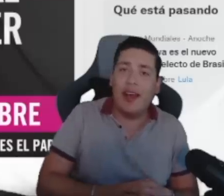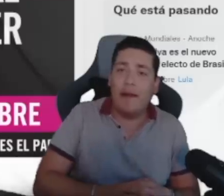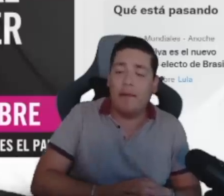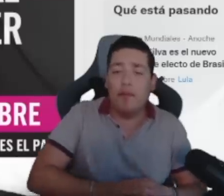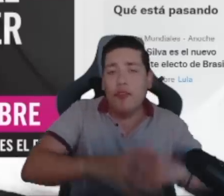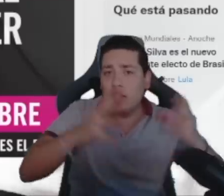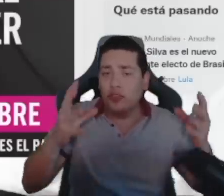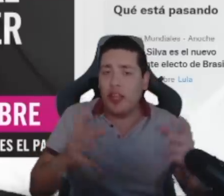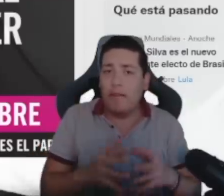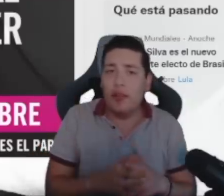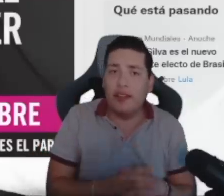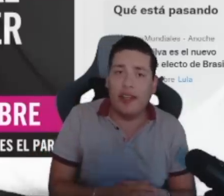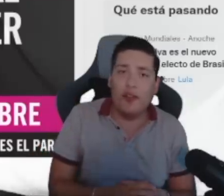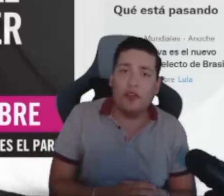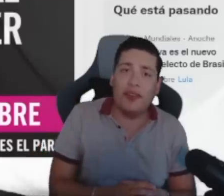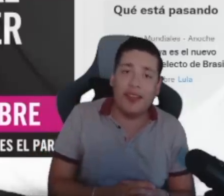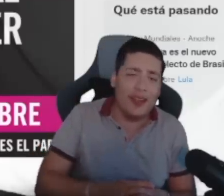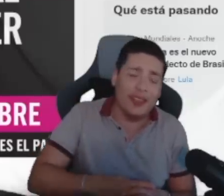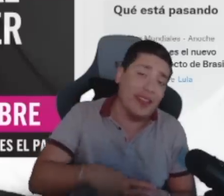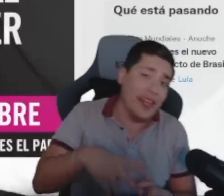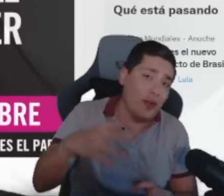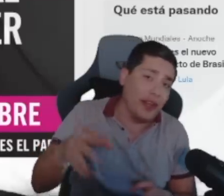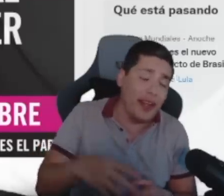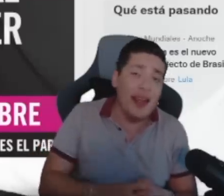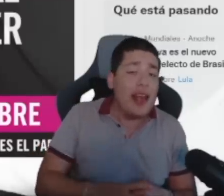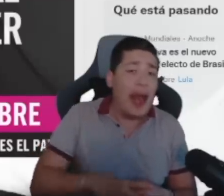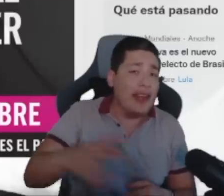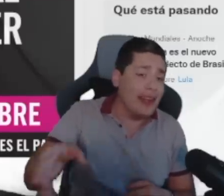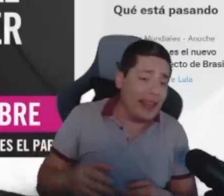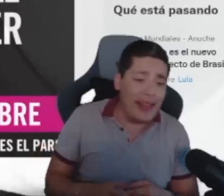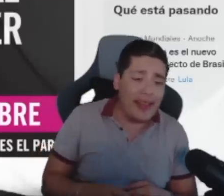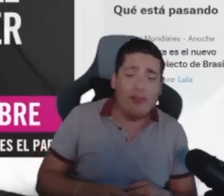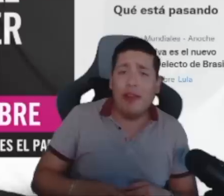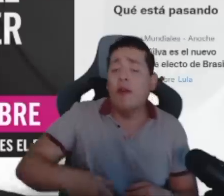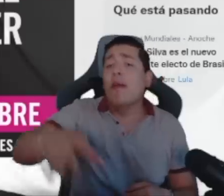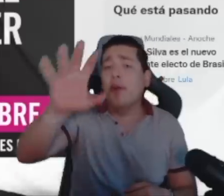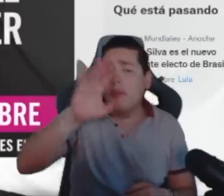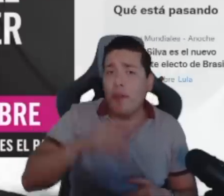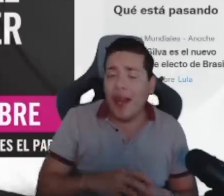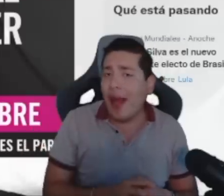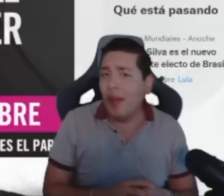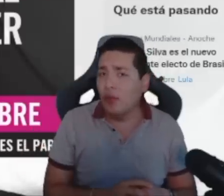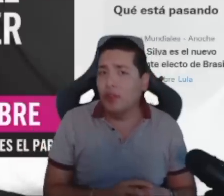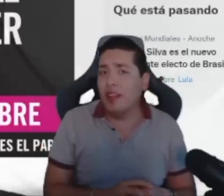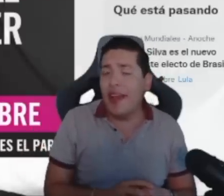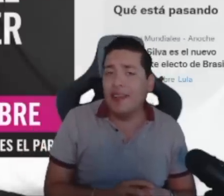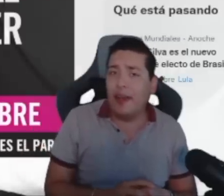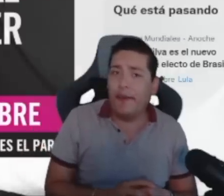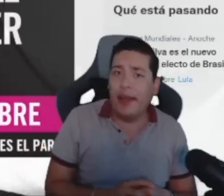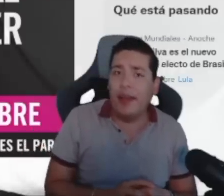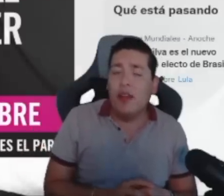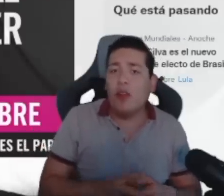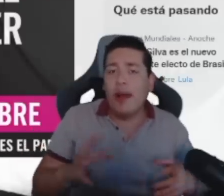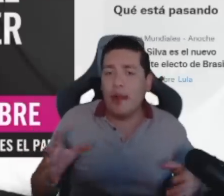Cortés, a muchos politiquillos mezquinos, a Santiago Krill, a Lili Téllez, bueno, por nombrar algunos. Y es